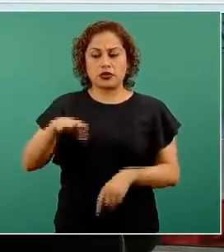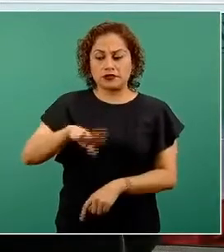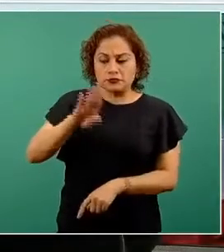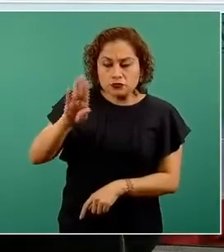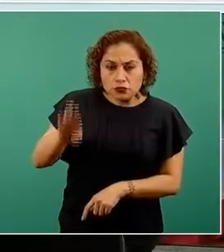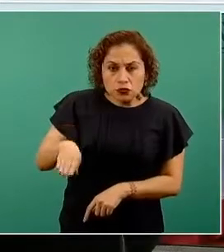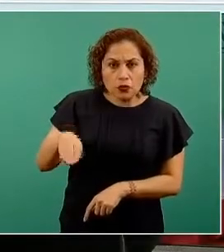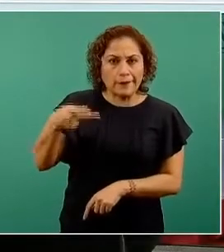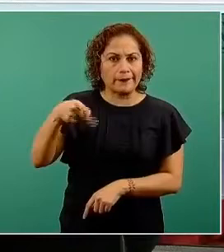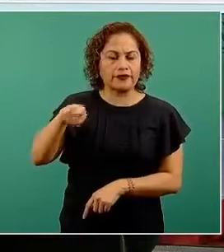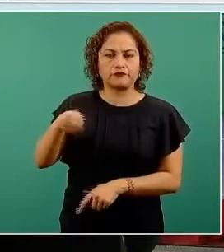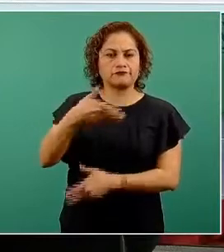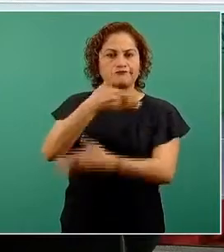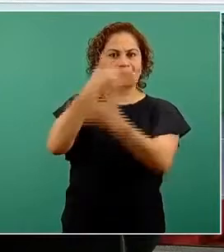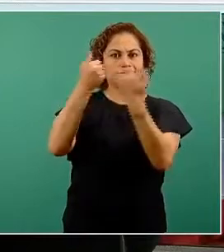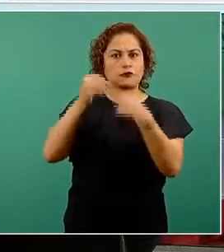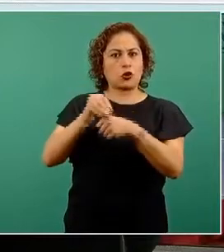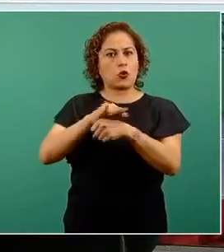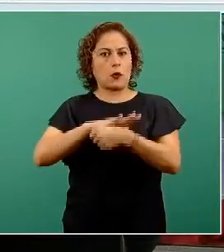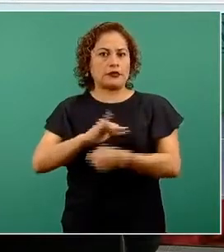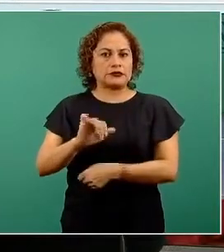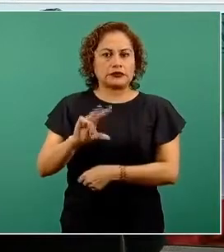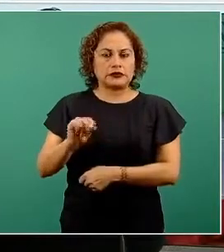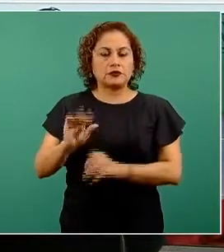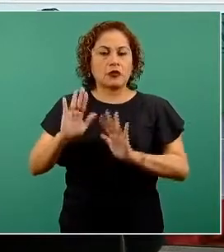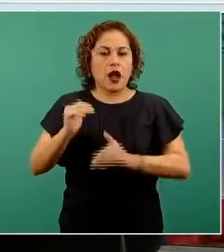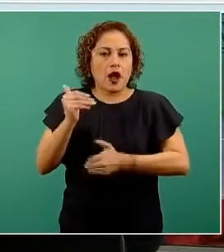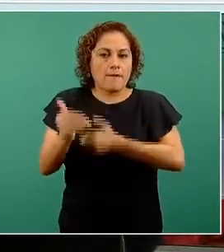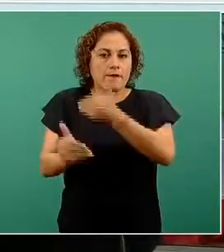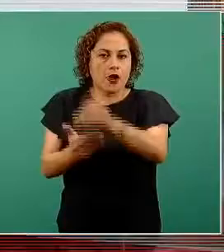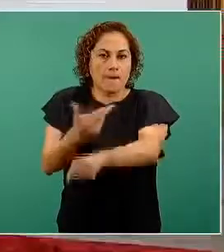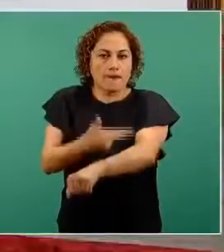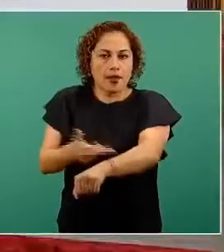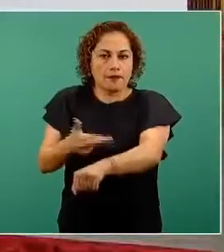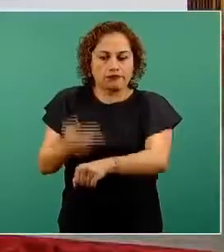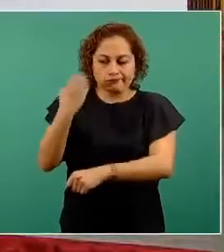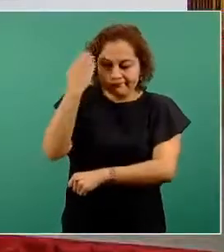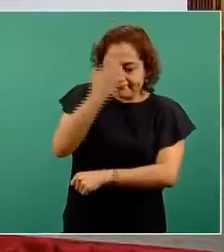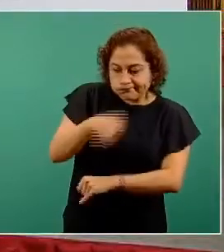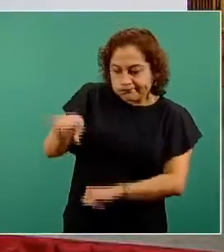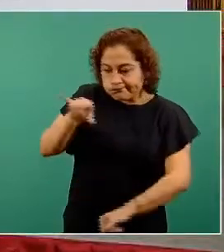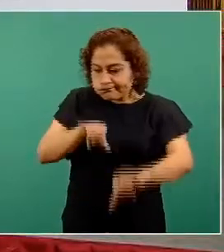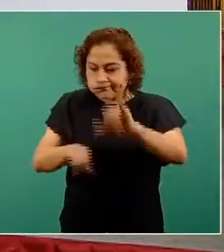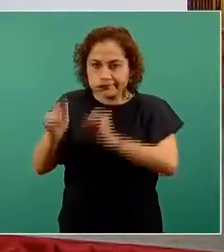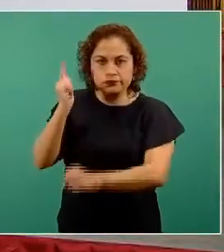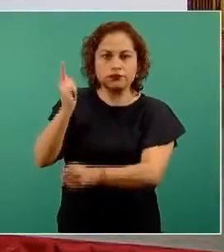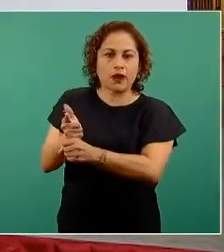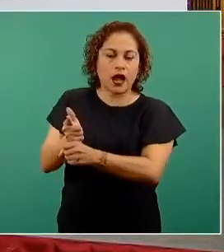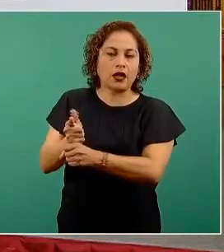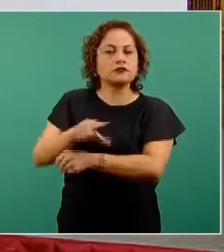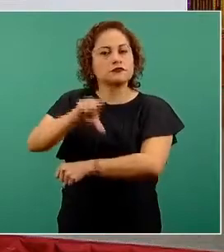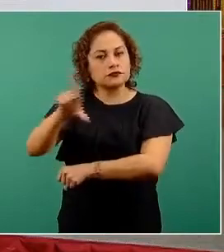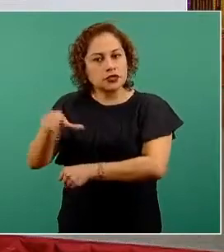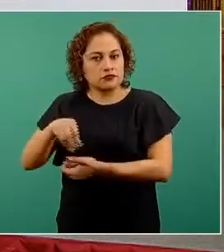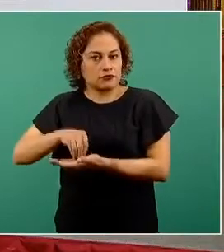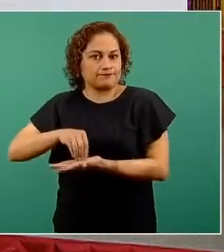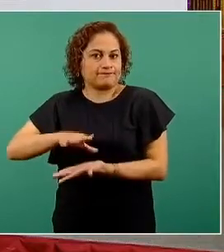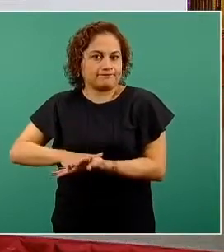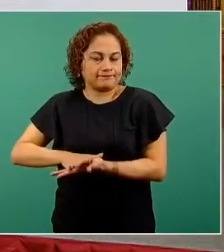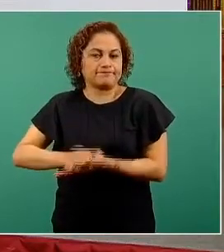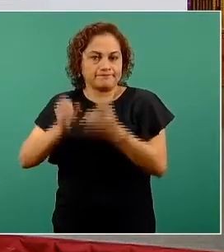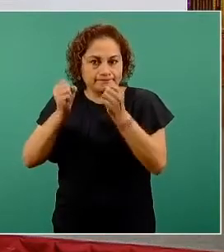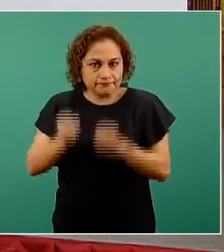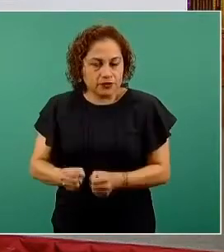de probable, que pasarán a un proceso de dictaminación, la mayoría de ellas, y que en su momento, con el tiempo, podremos